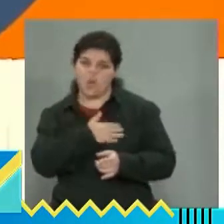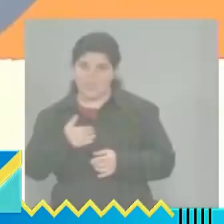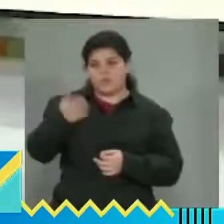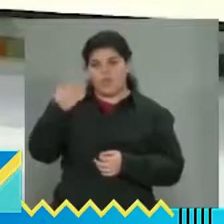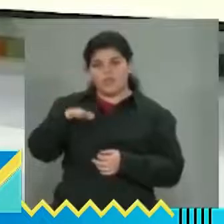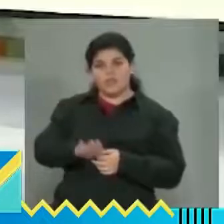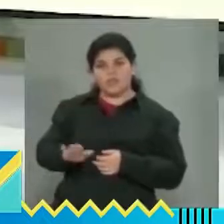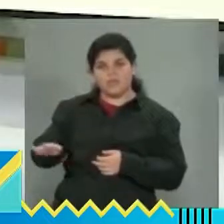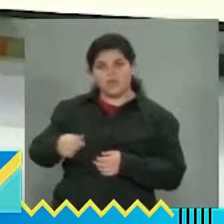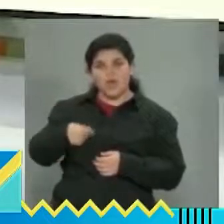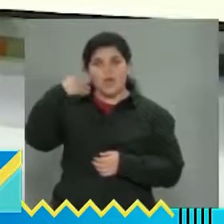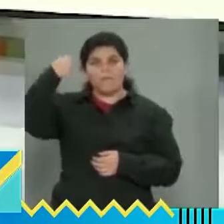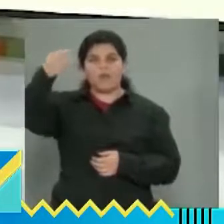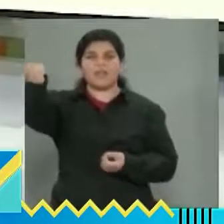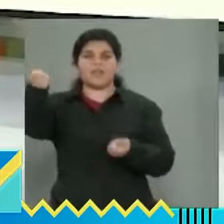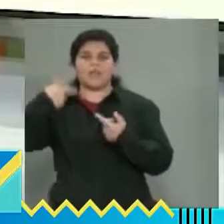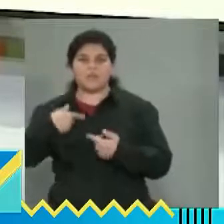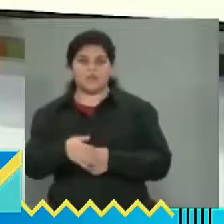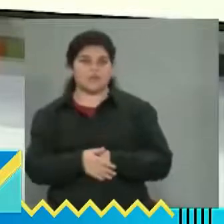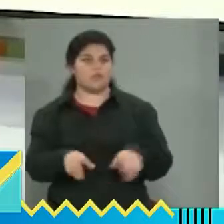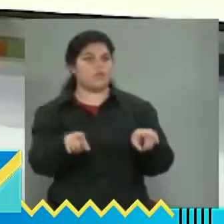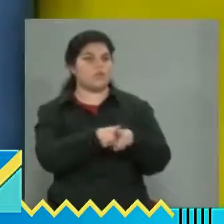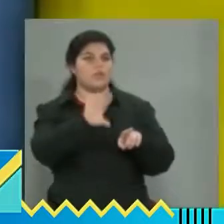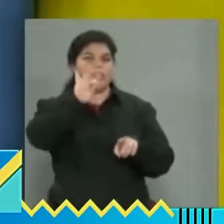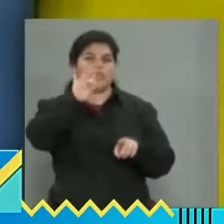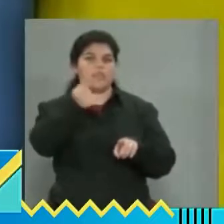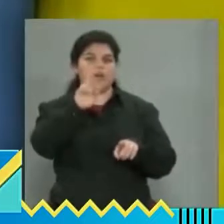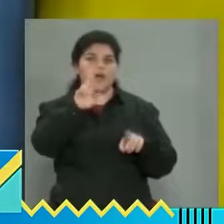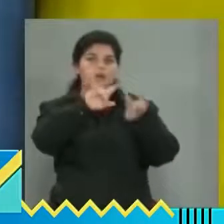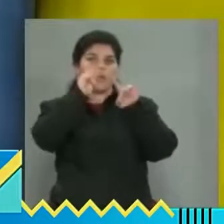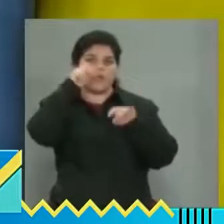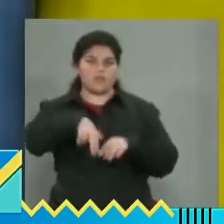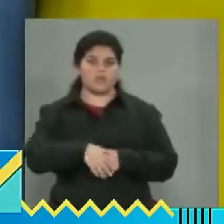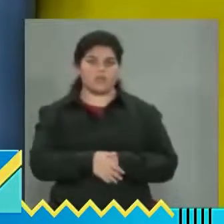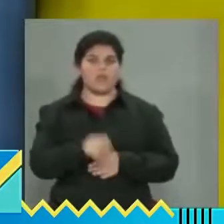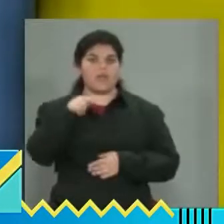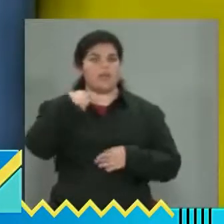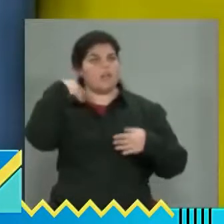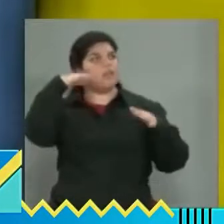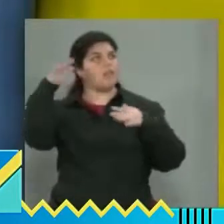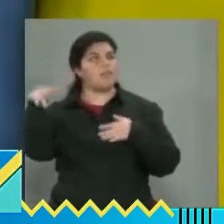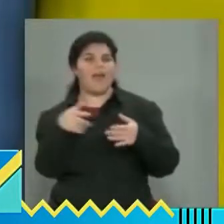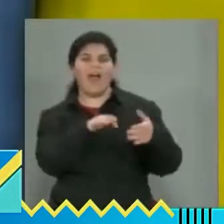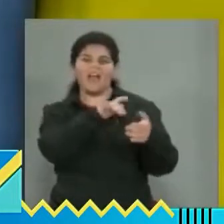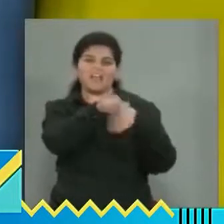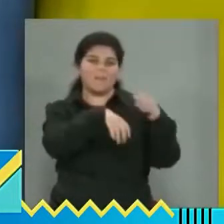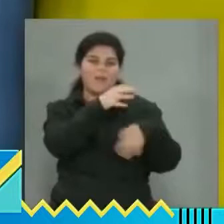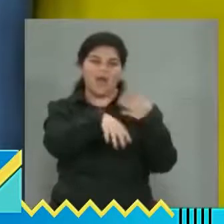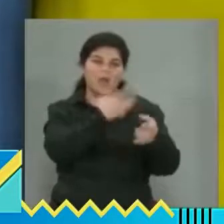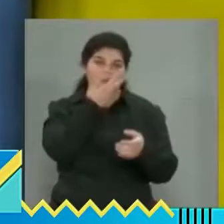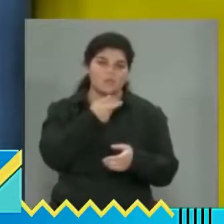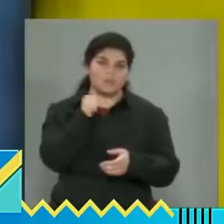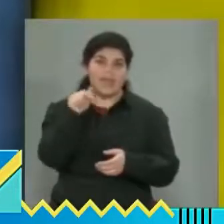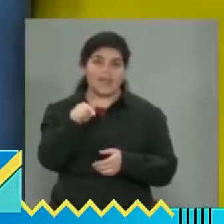diferente. Y recién lo veíamos en lo de Darwin, ¿no? Con relación a que como él se distraía mucho con los animales, hubiera sido alguien para